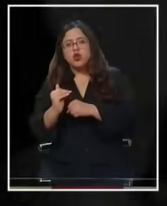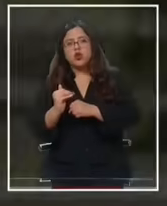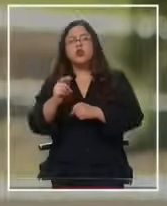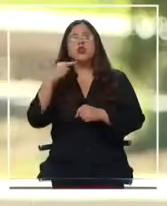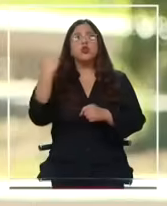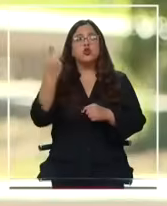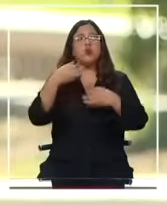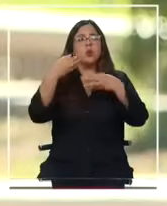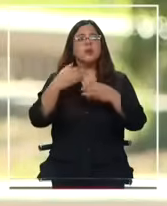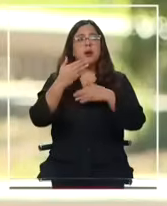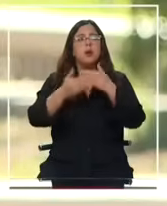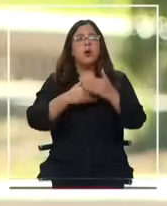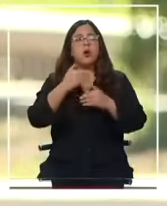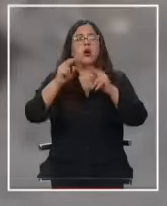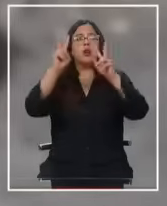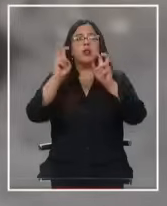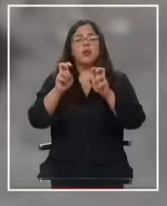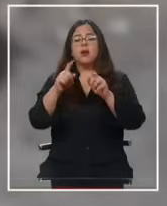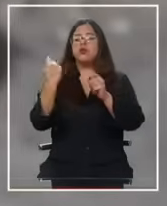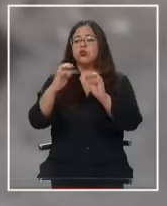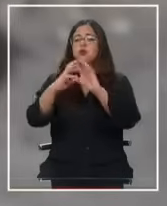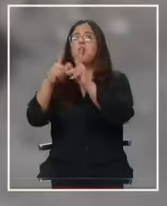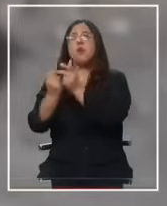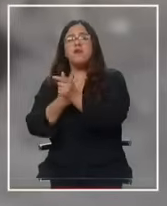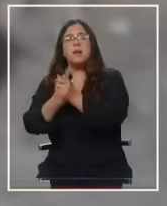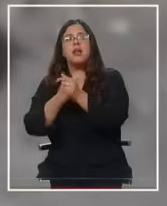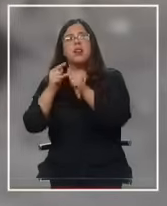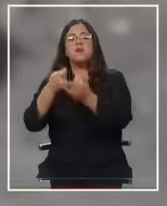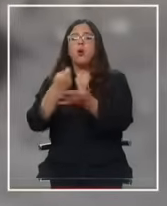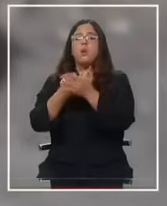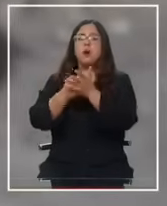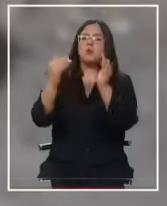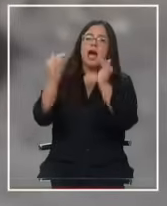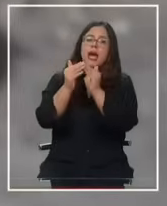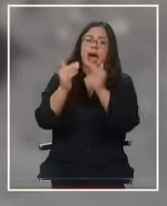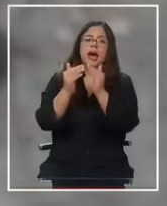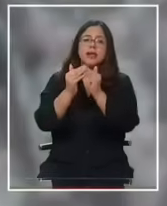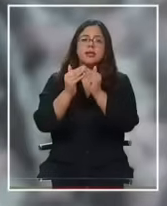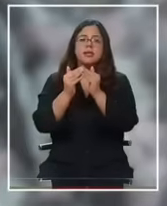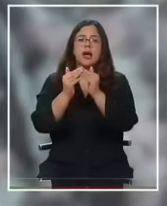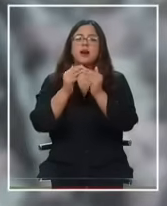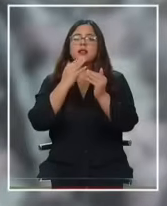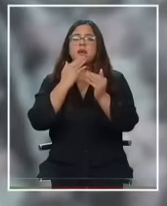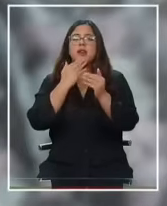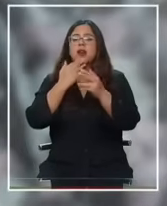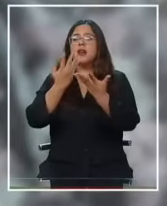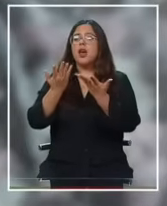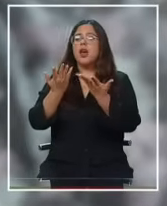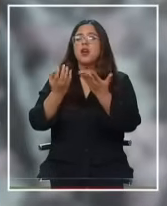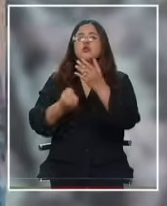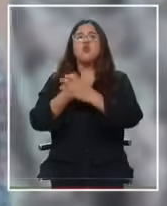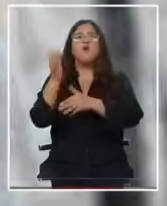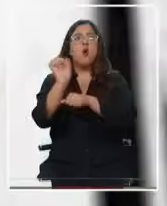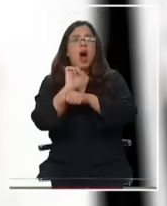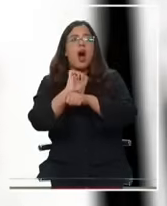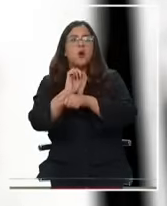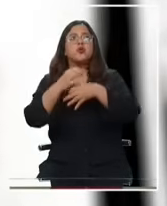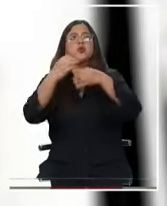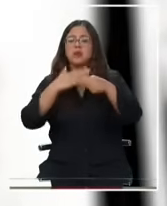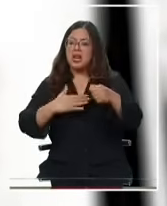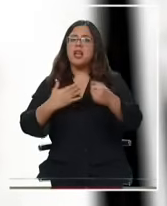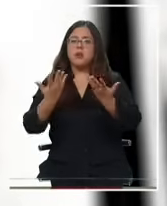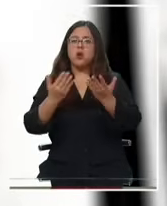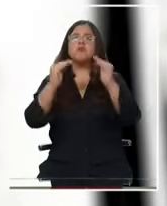Estábamos en el proceso de establecerlos como familia. Habíamos comprado una casa, habíamos renovado el auto, estábamos en el proceso de formar el